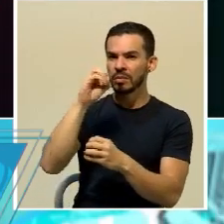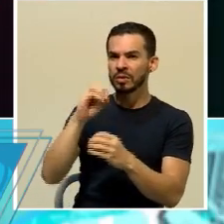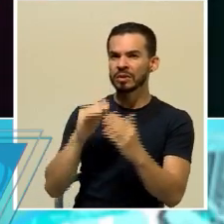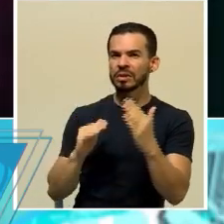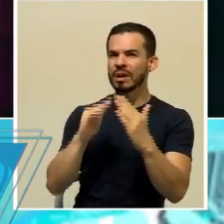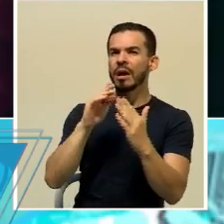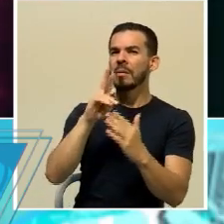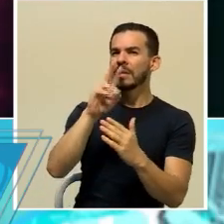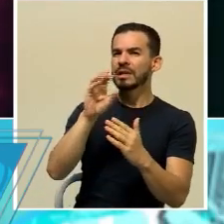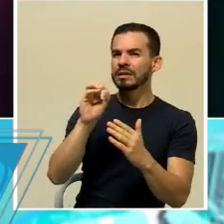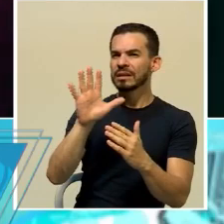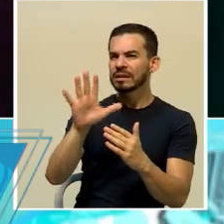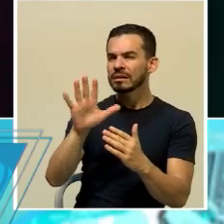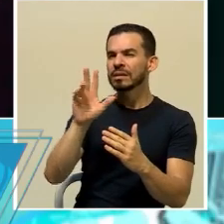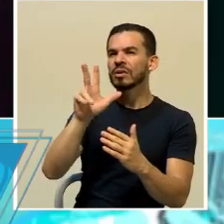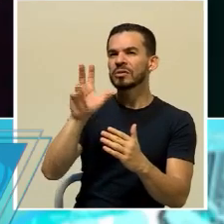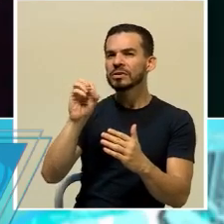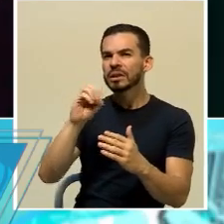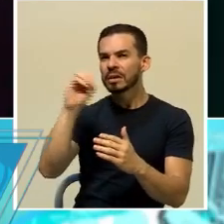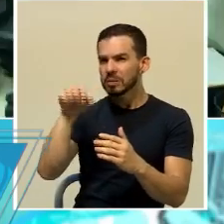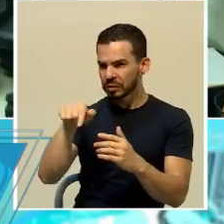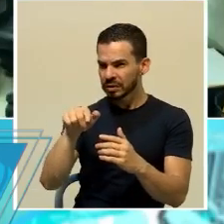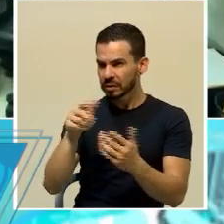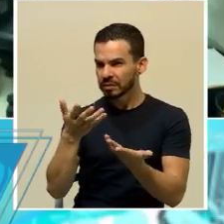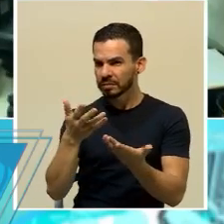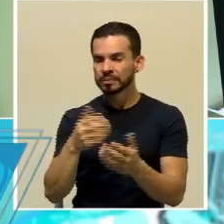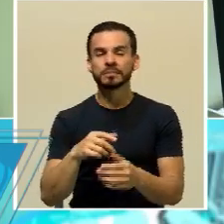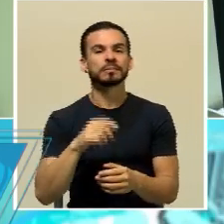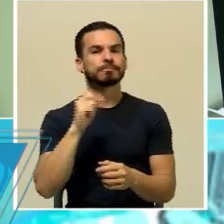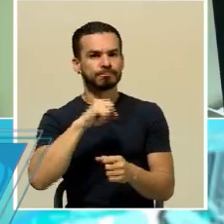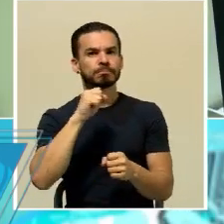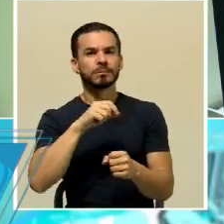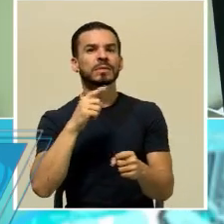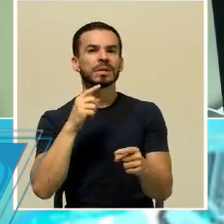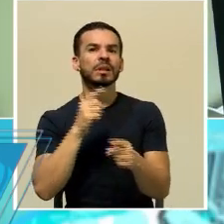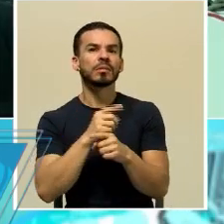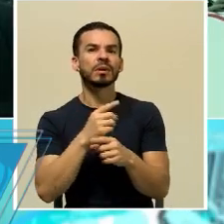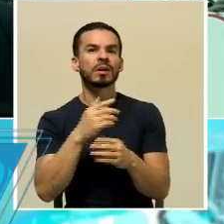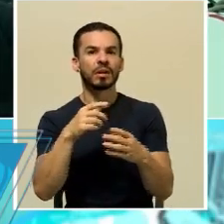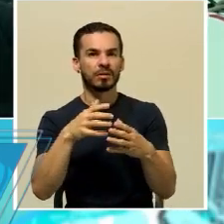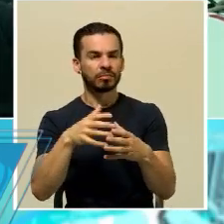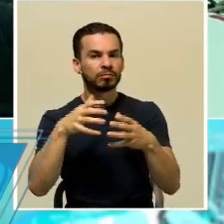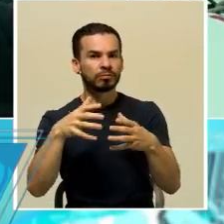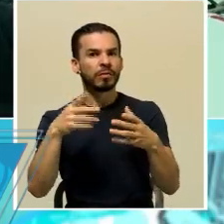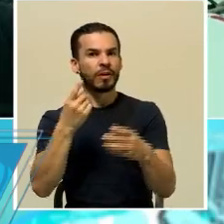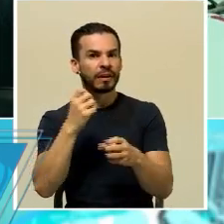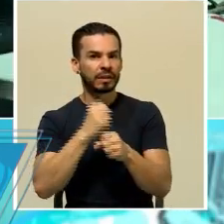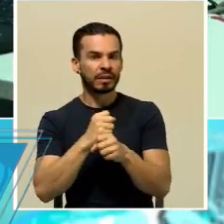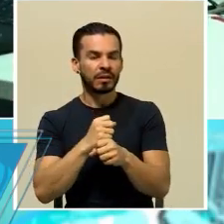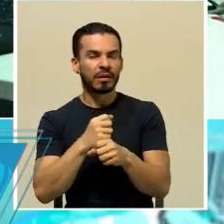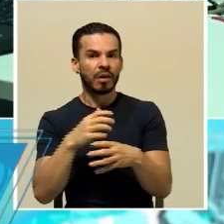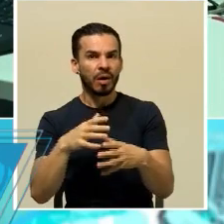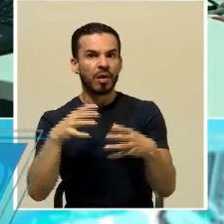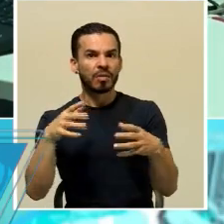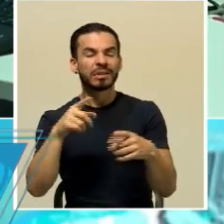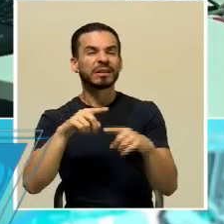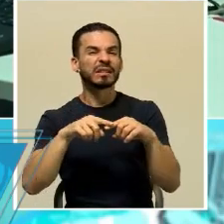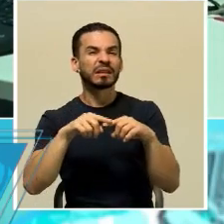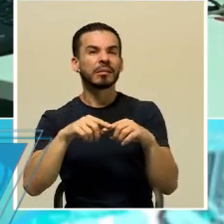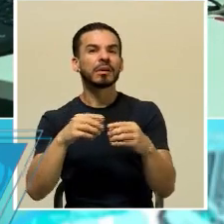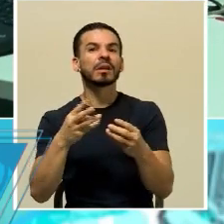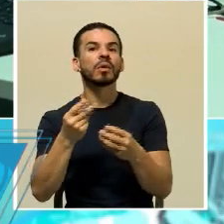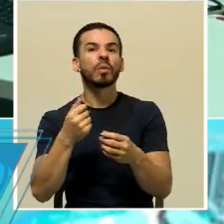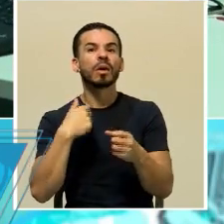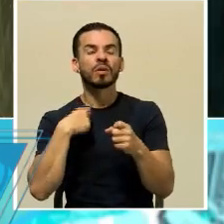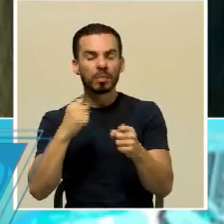de 25-30% en el desempleo del país. Sí, es probable que el desempleo continúe aumentando y eso va a depender de qué